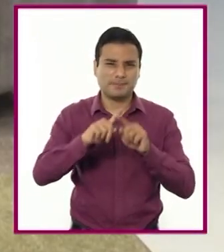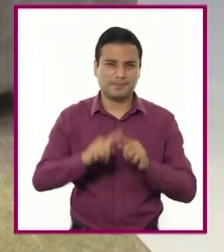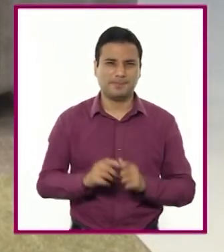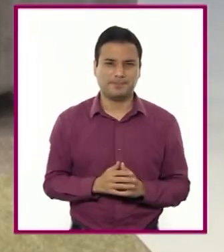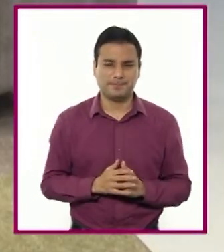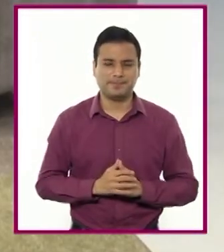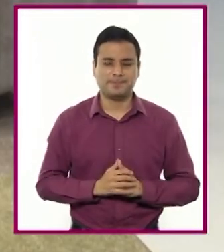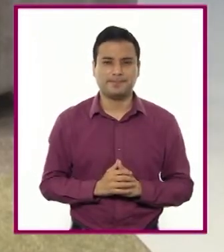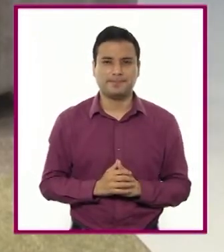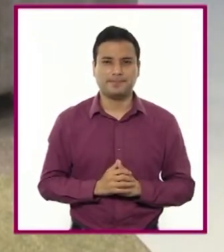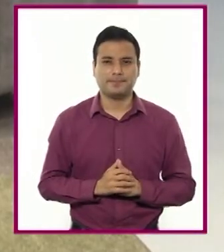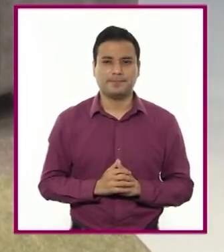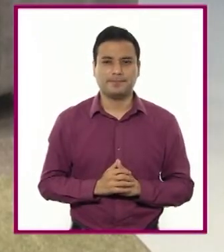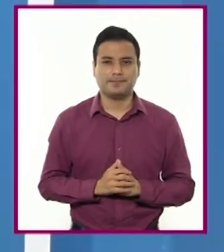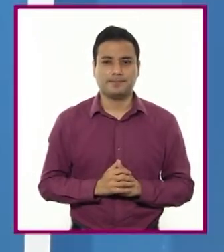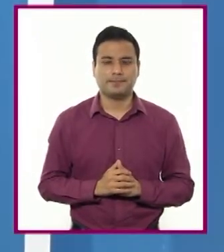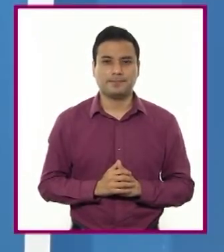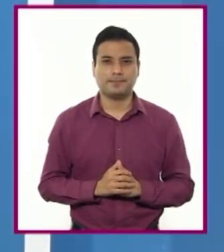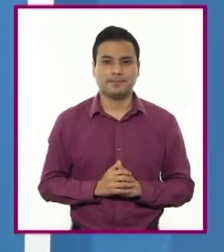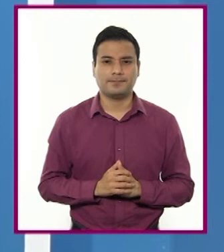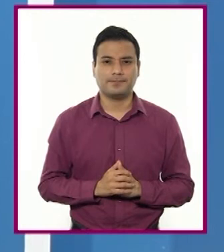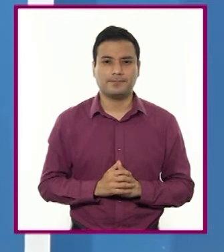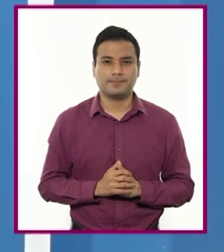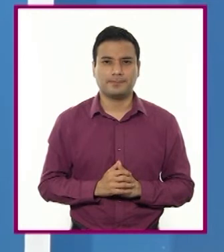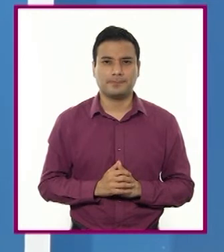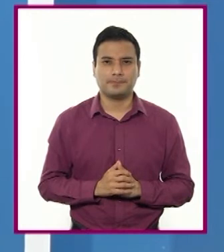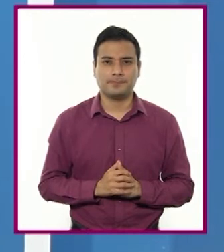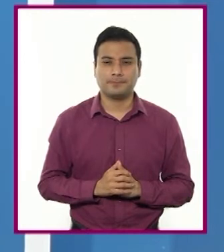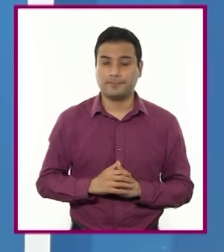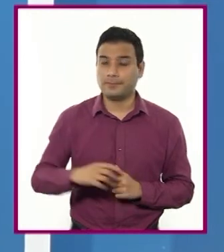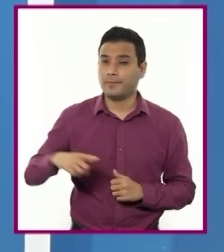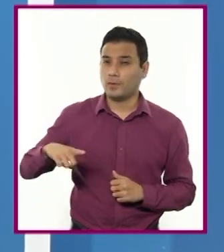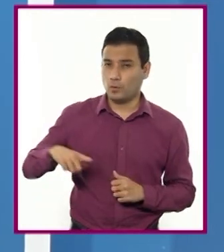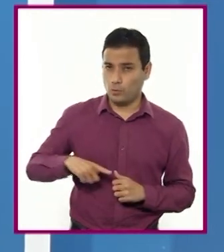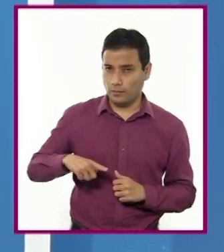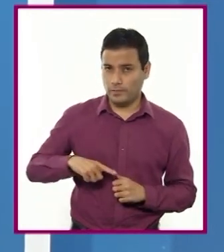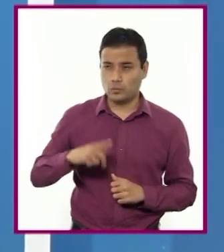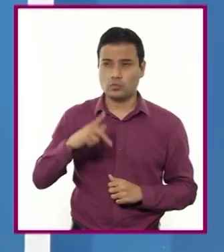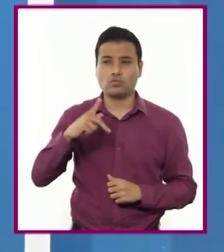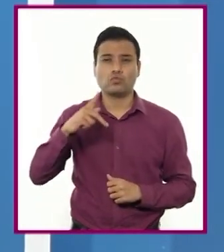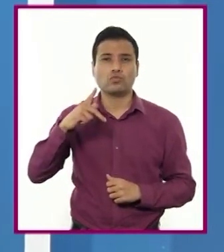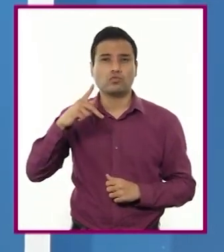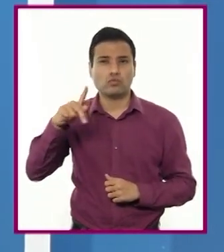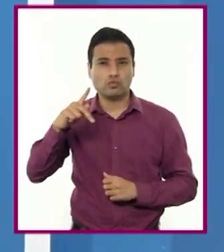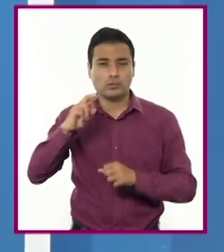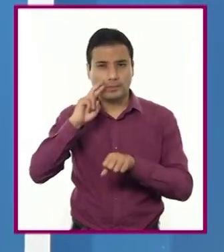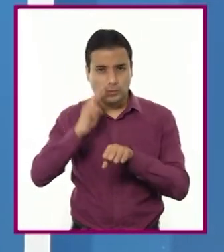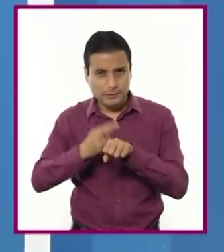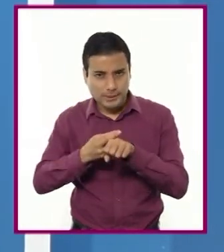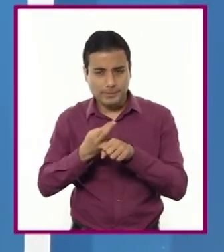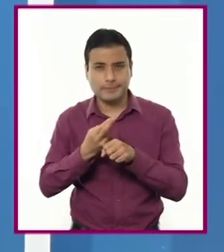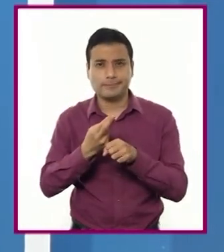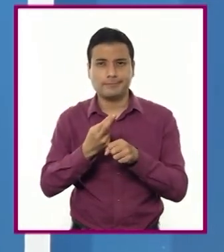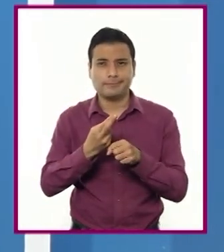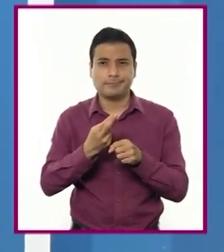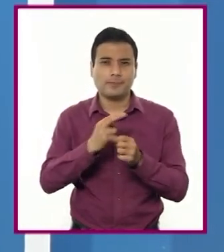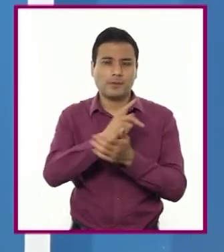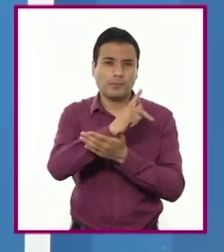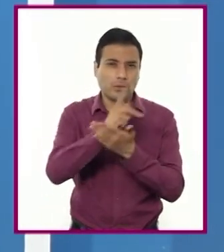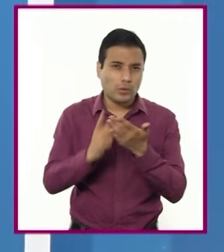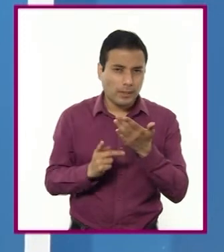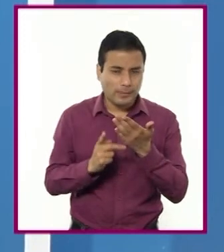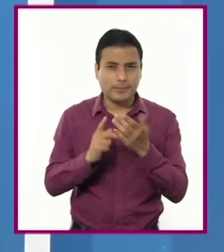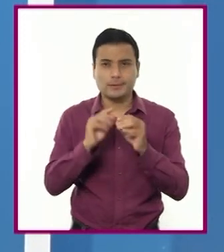de discriminación. Los gobiernos, pues es su deber procurar los escenarios, las agendas y políticas públicas